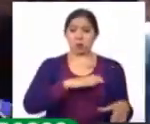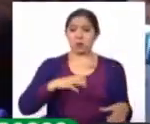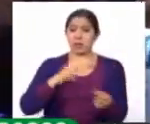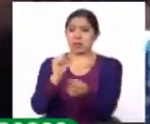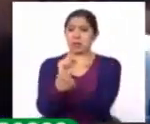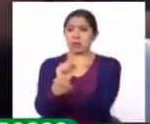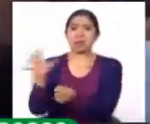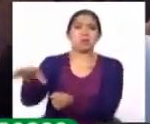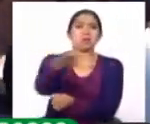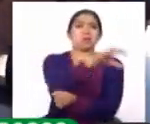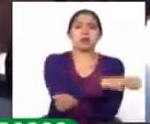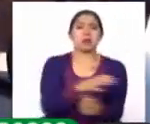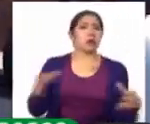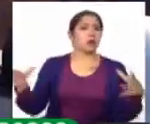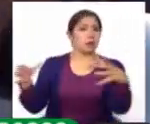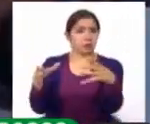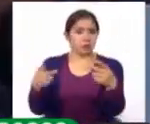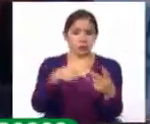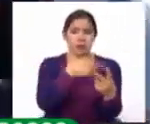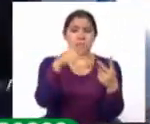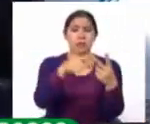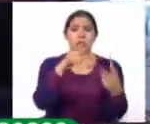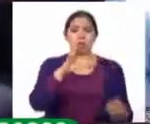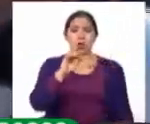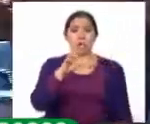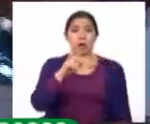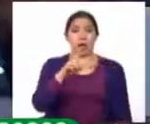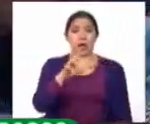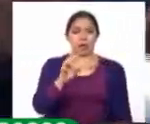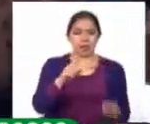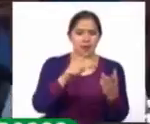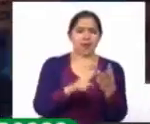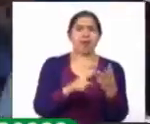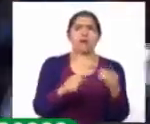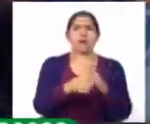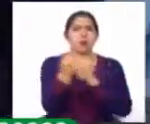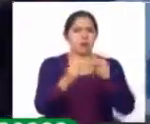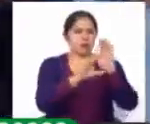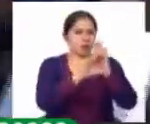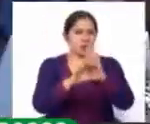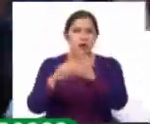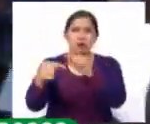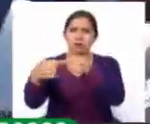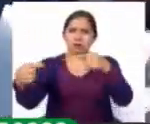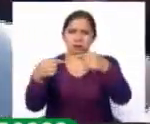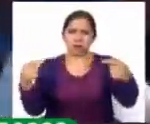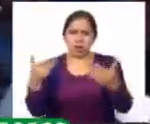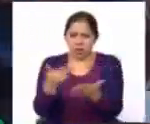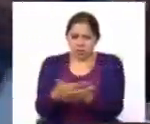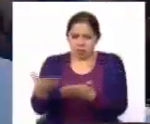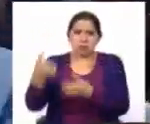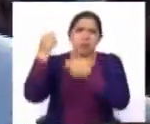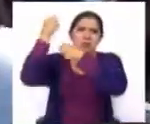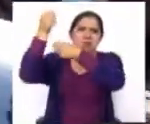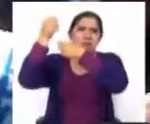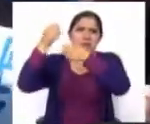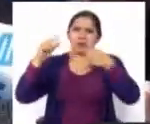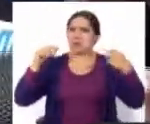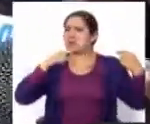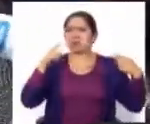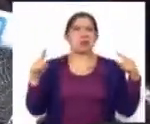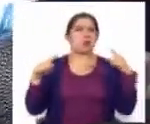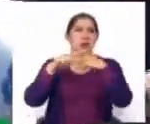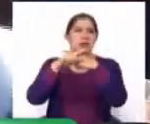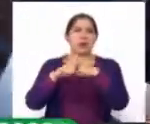presentes, el conjunto del CONADE que está allí presente y el conjunto de las otras candidaturas de oposición con una propuesta de movilización no es ambiguo. Dígame